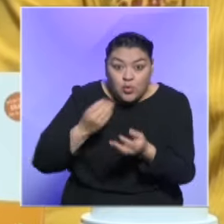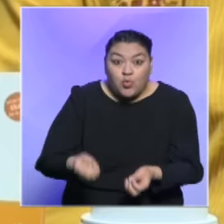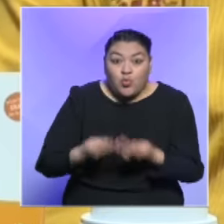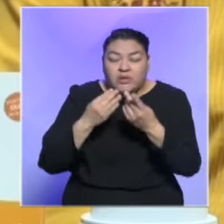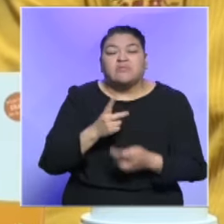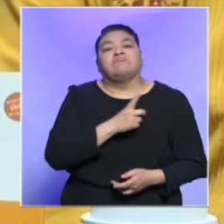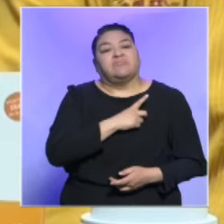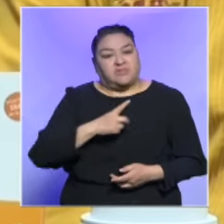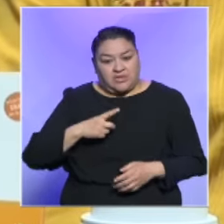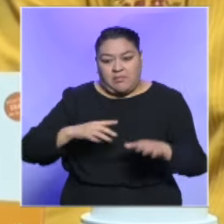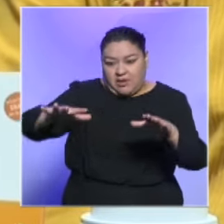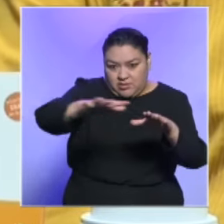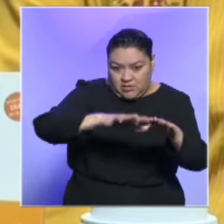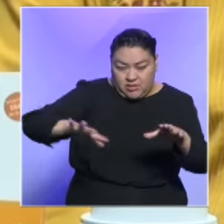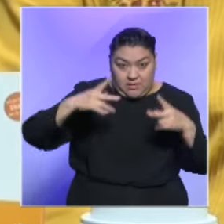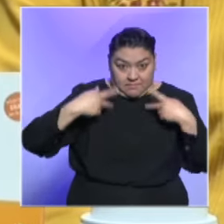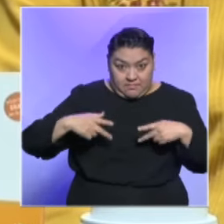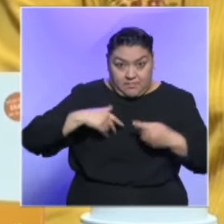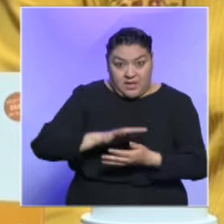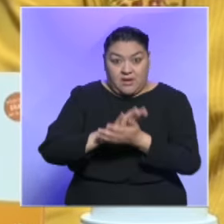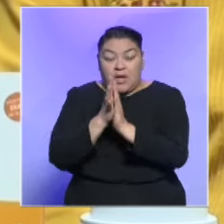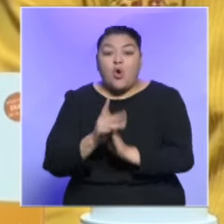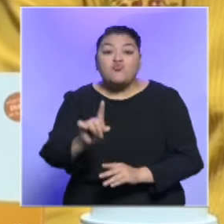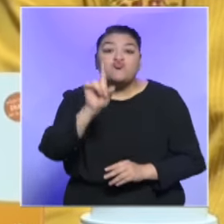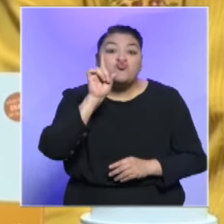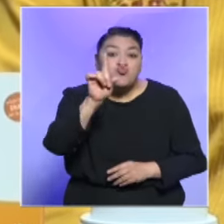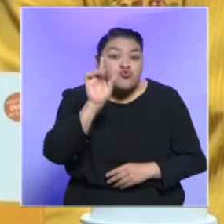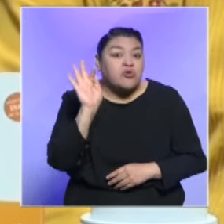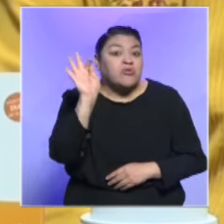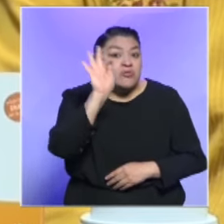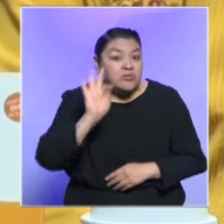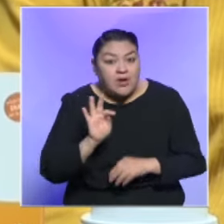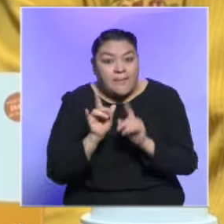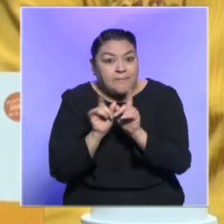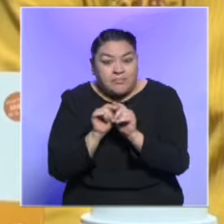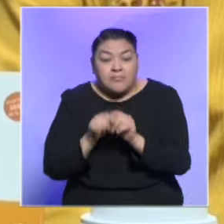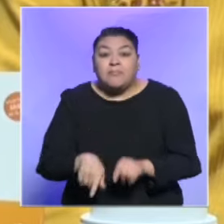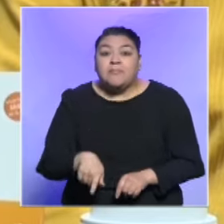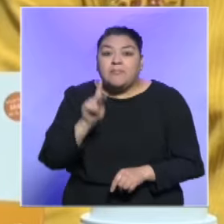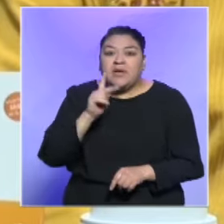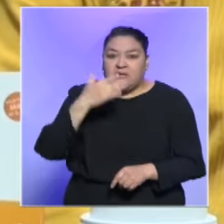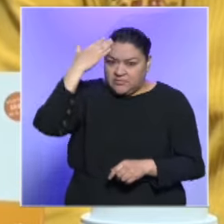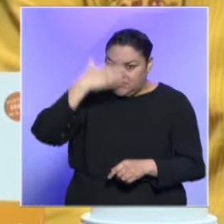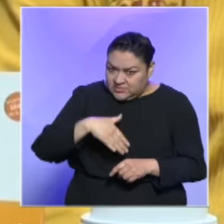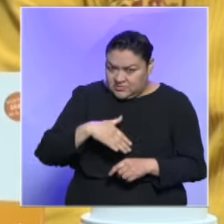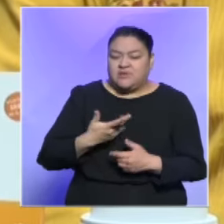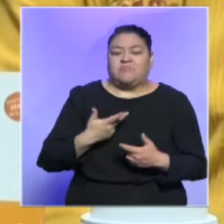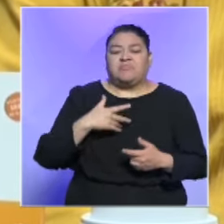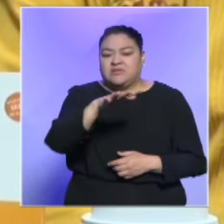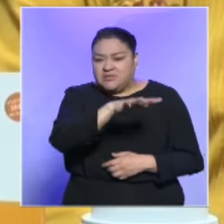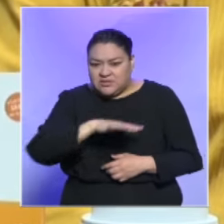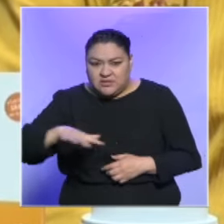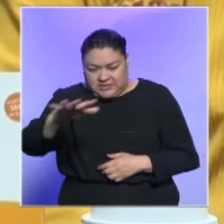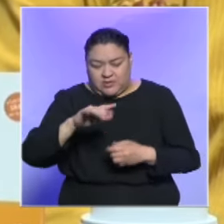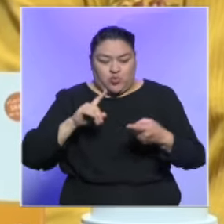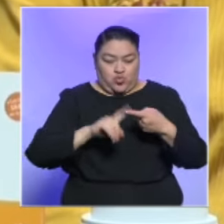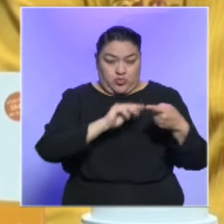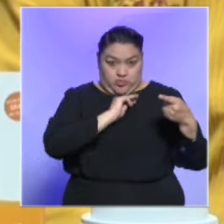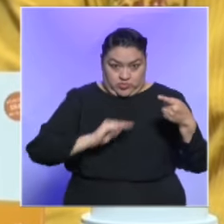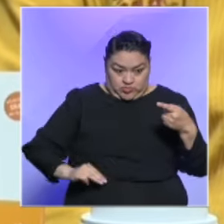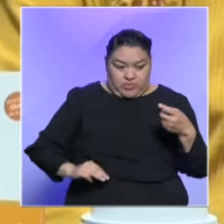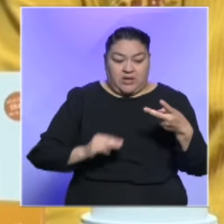de garantizar el derecho humano al voto pasivo. Sin embargo, solo el 12% del total de las elecciones de los tres niveles